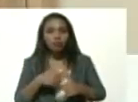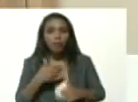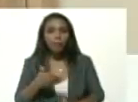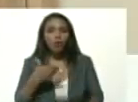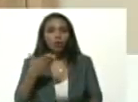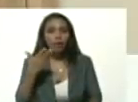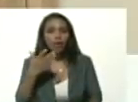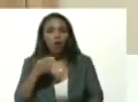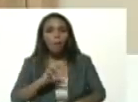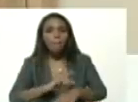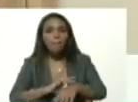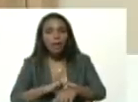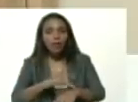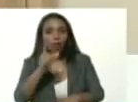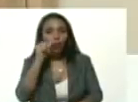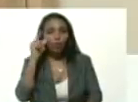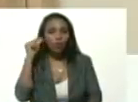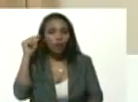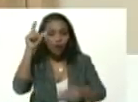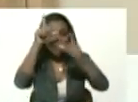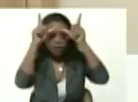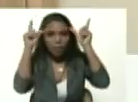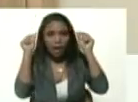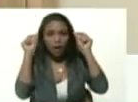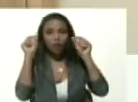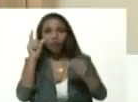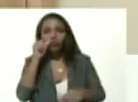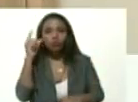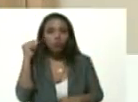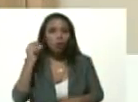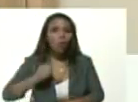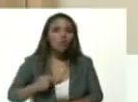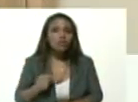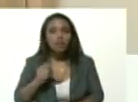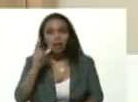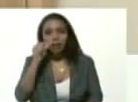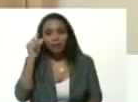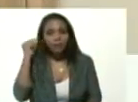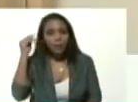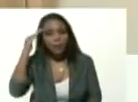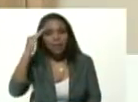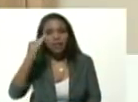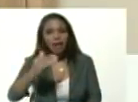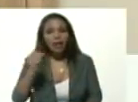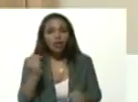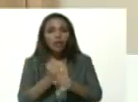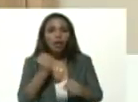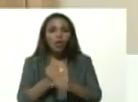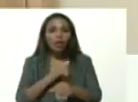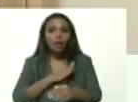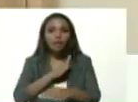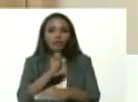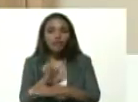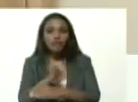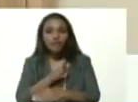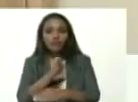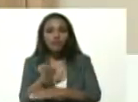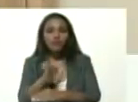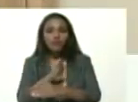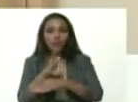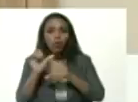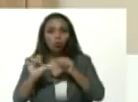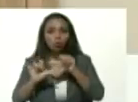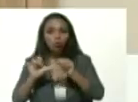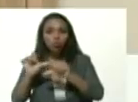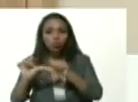los médicos, a las médicas, a los enfermeros, a las enfermeras, a los policías, a los militares, a los trabajadores que van a producir